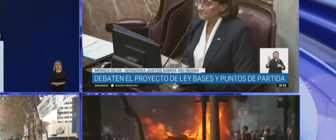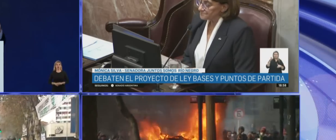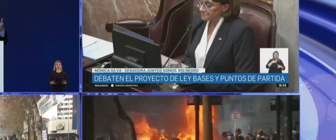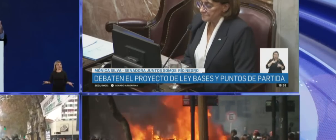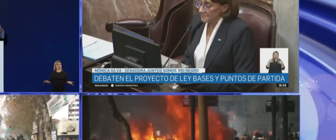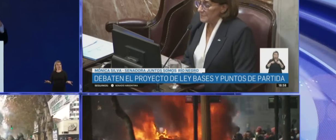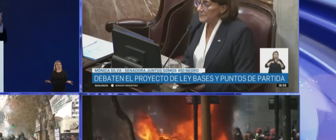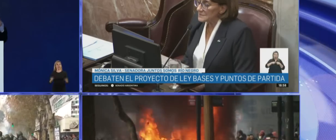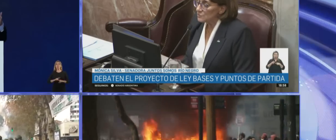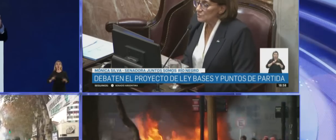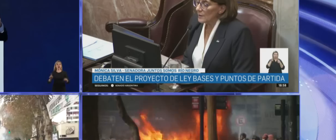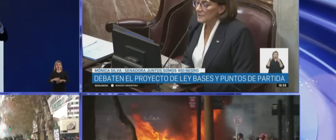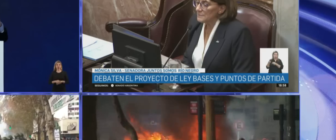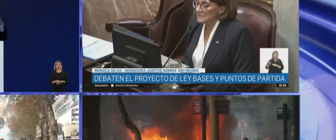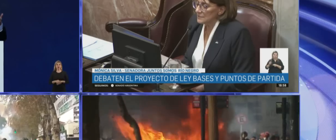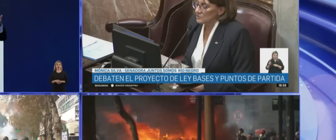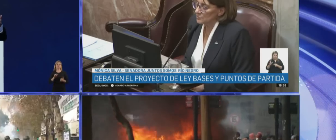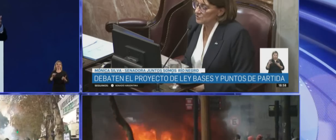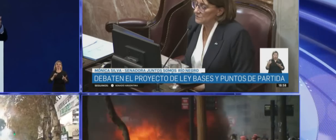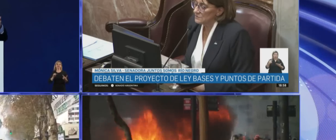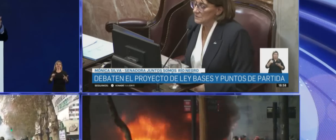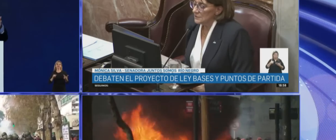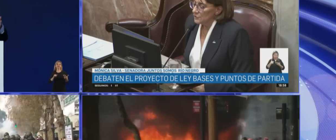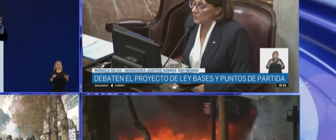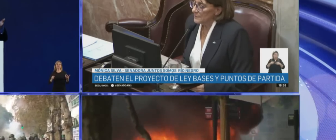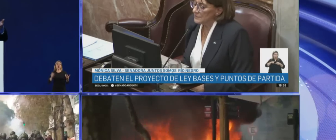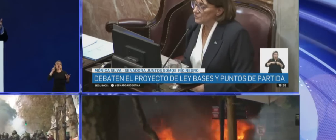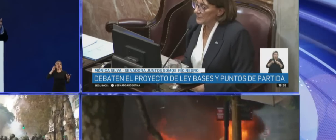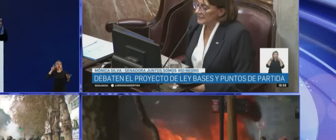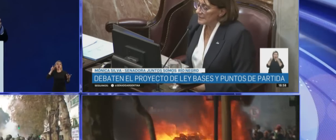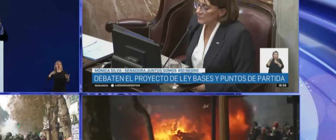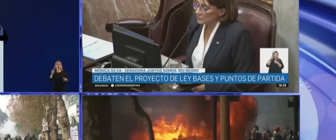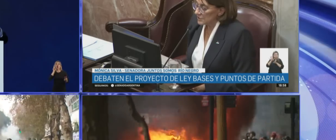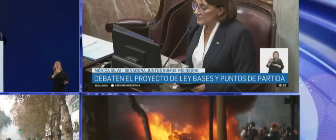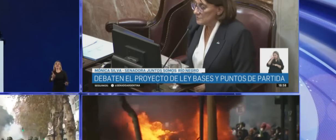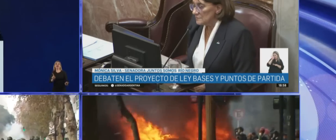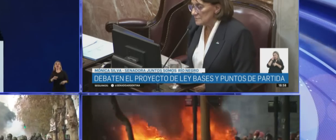Pero no importa, que sigan negando los logros, obvio que no la ven.